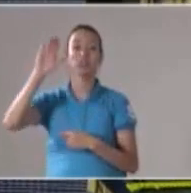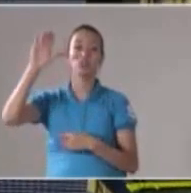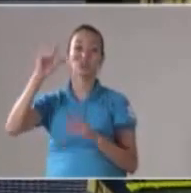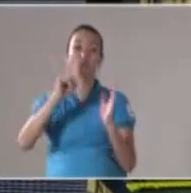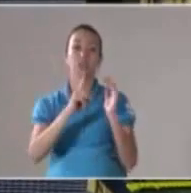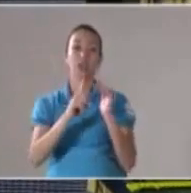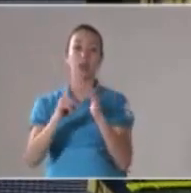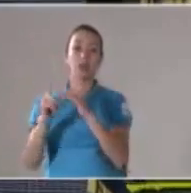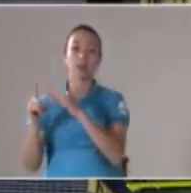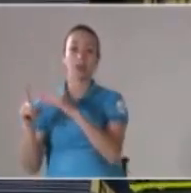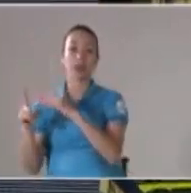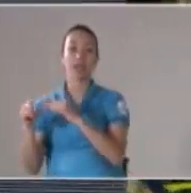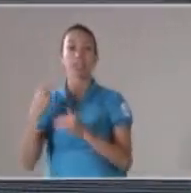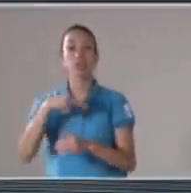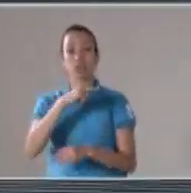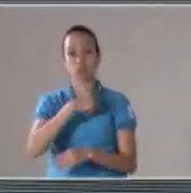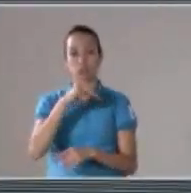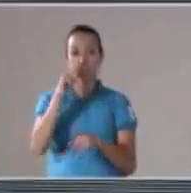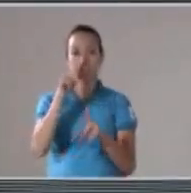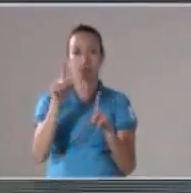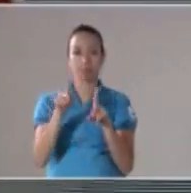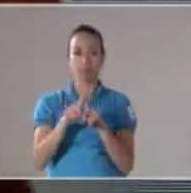fama.